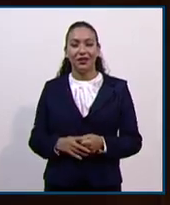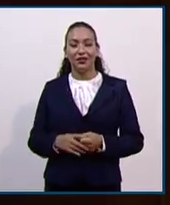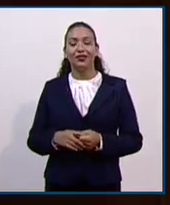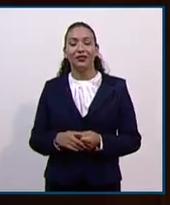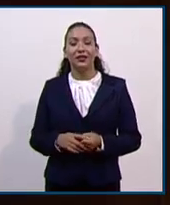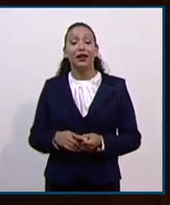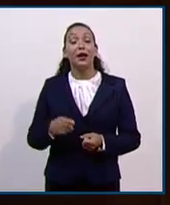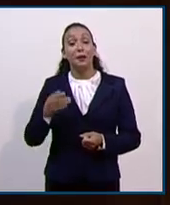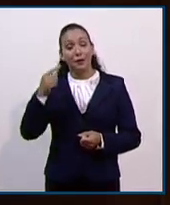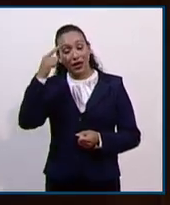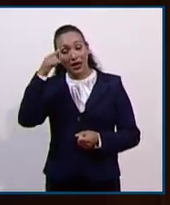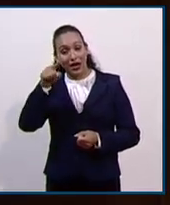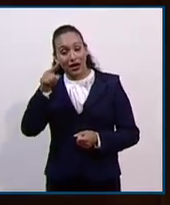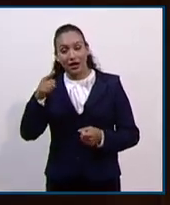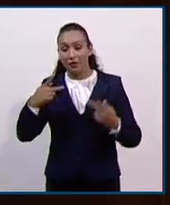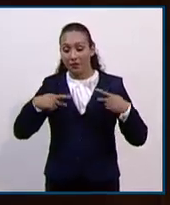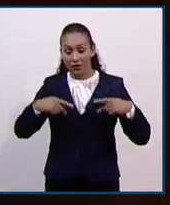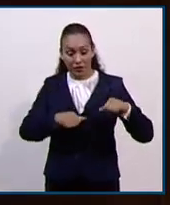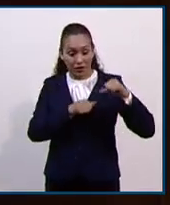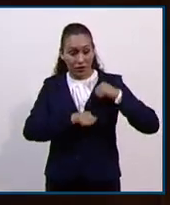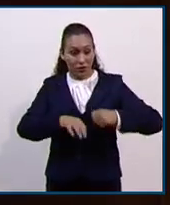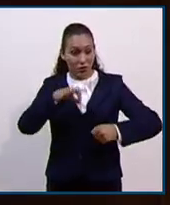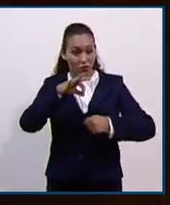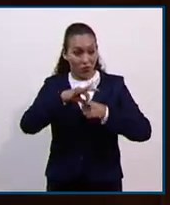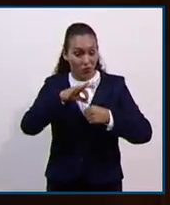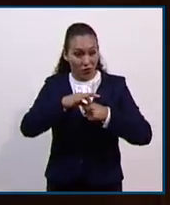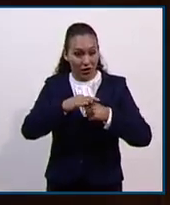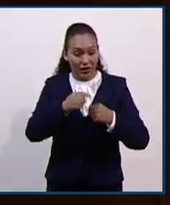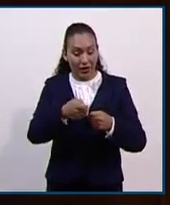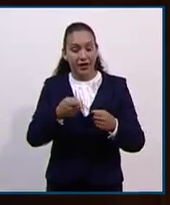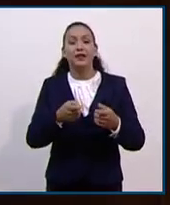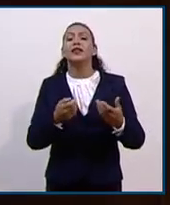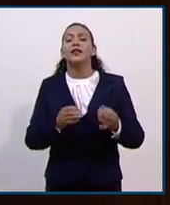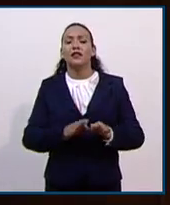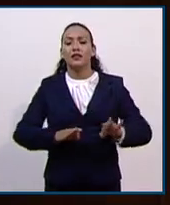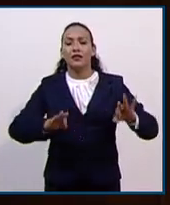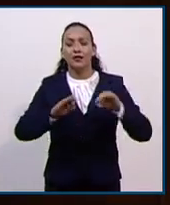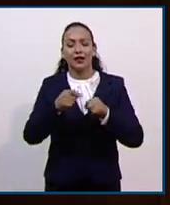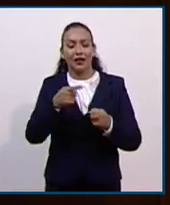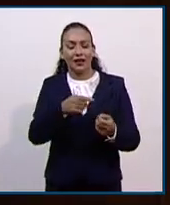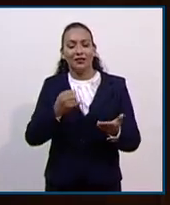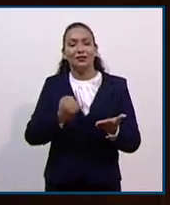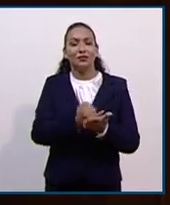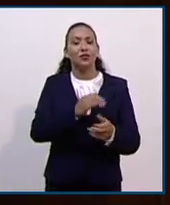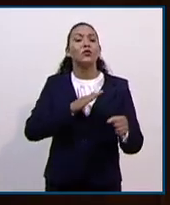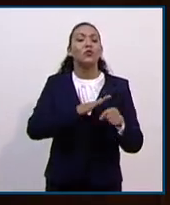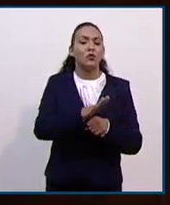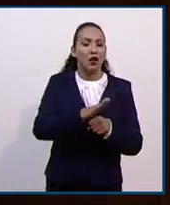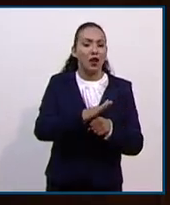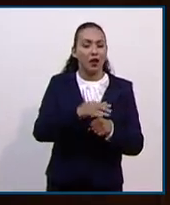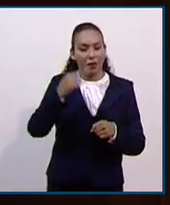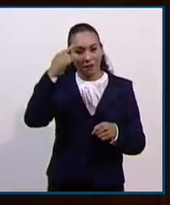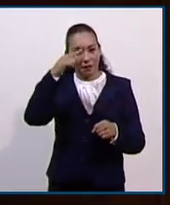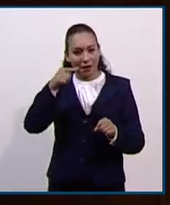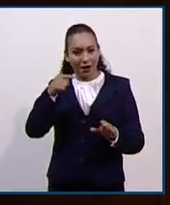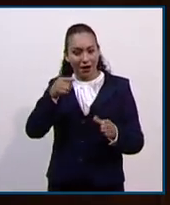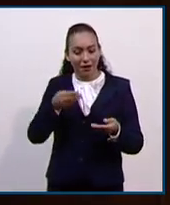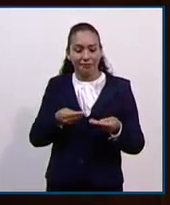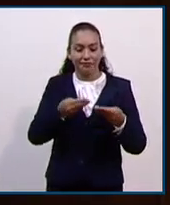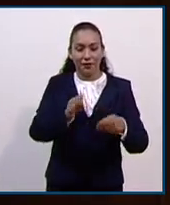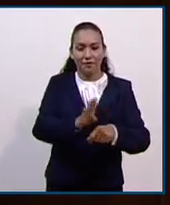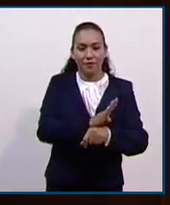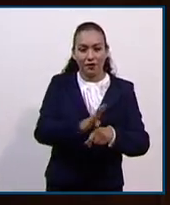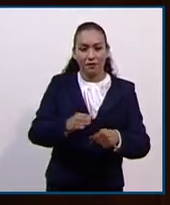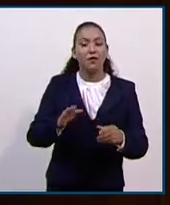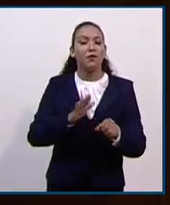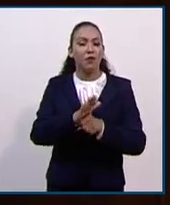impugnadas fue emitido por una autoridad electoral, lo relevante es que se trata de una decisión que tiene efectos directos sobre la